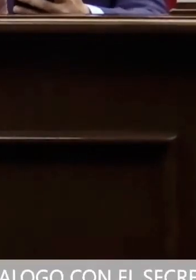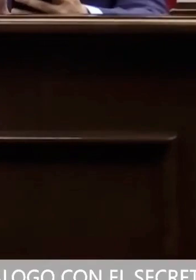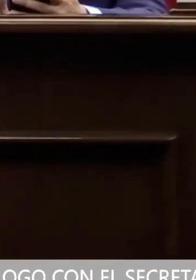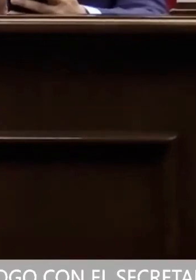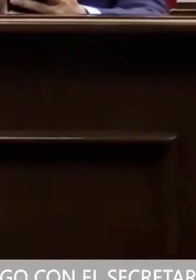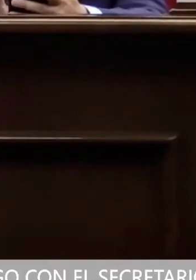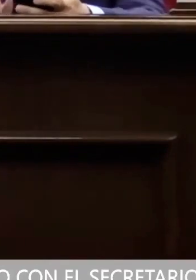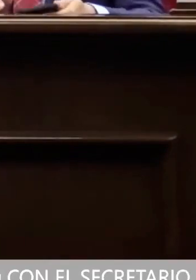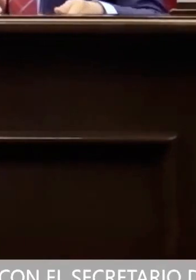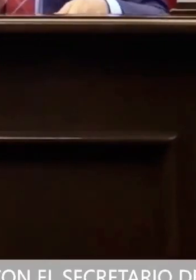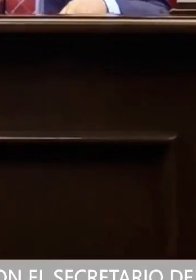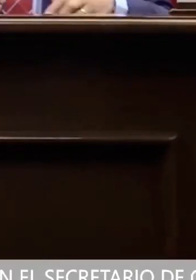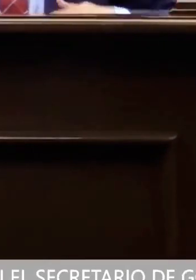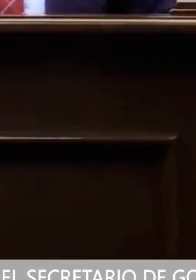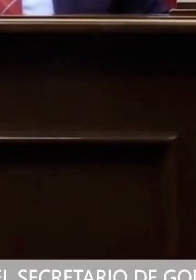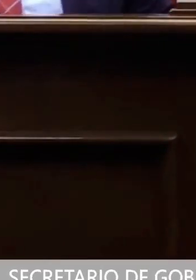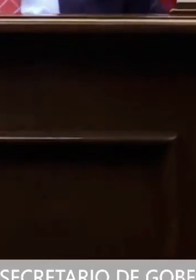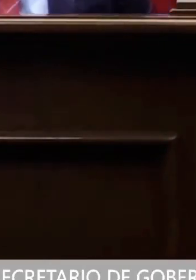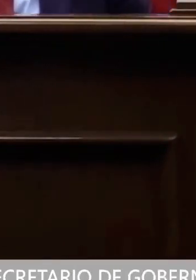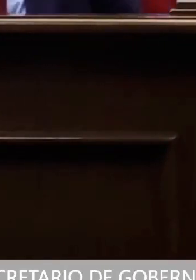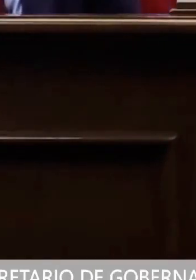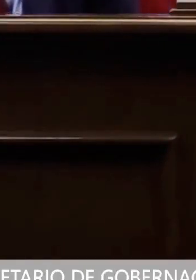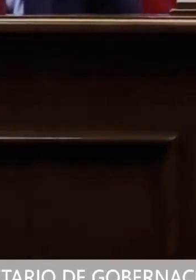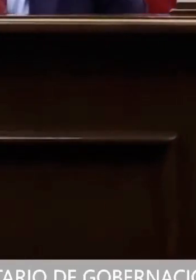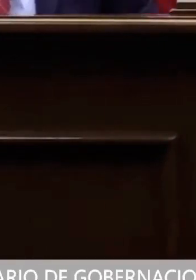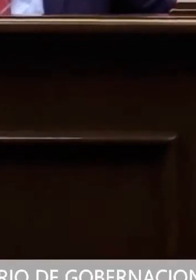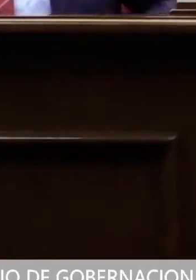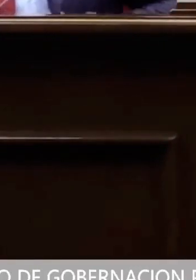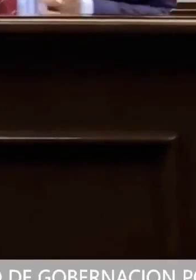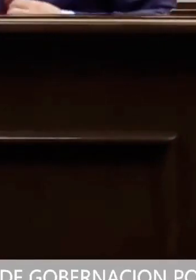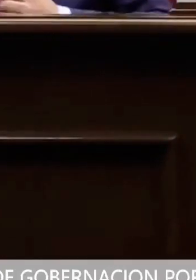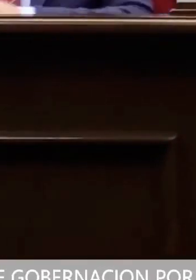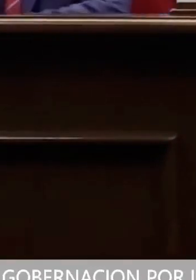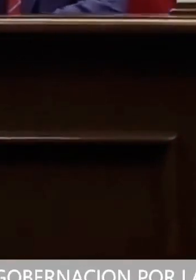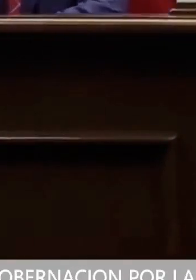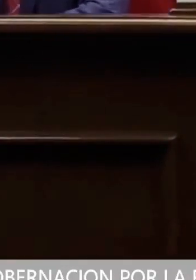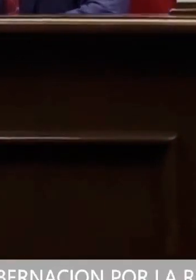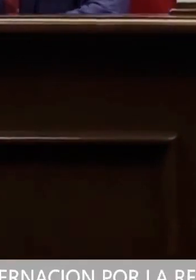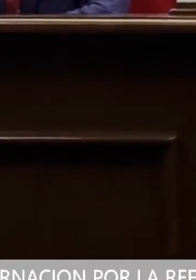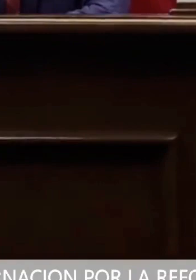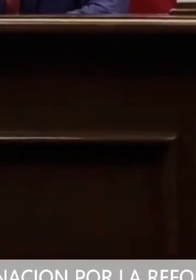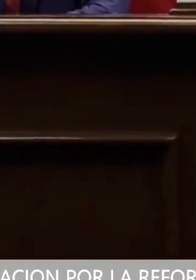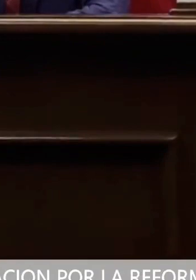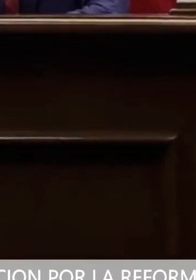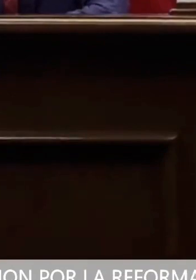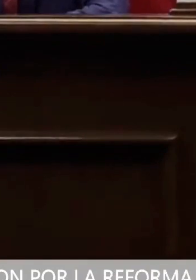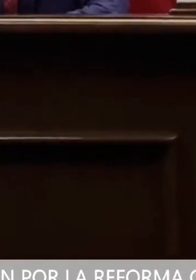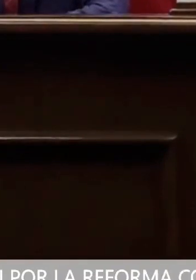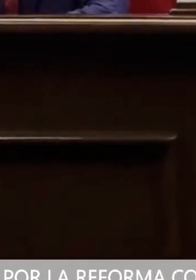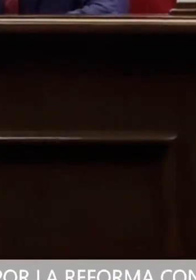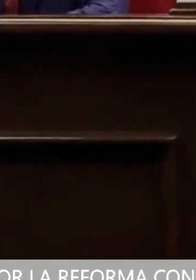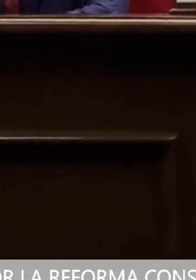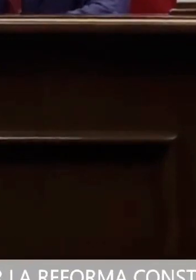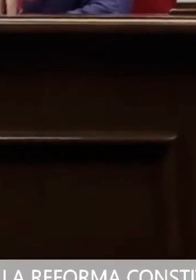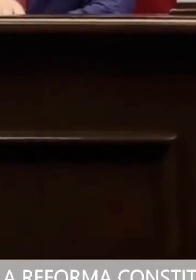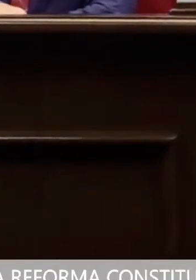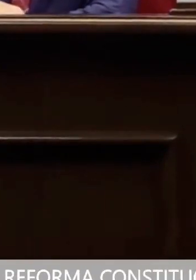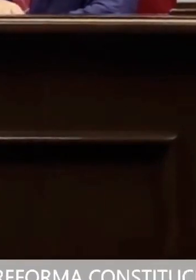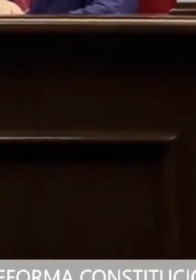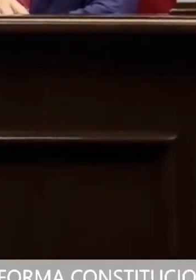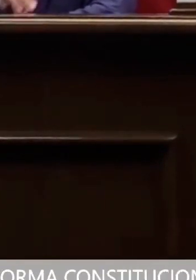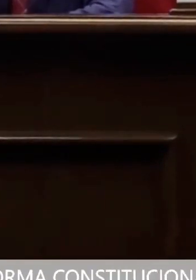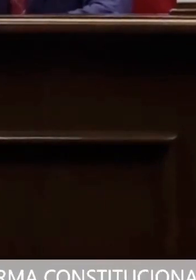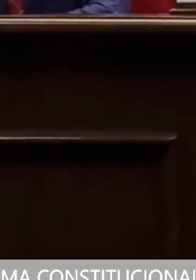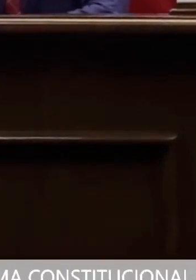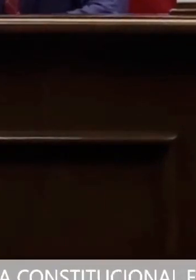yo considero no nada más mi amigo, un maestro para mí en política. Cuando yo